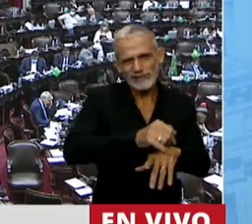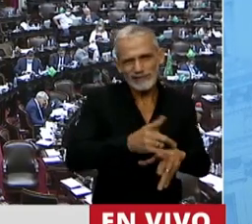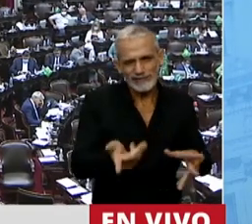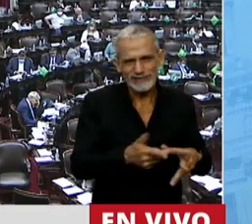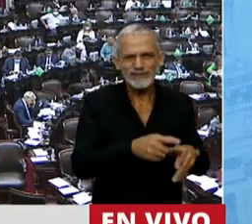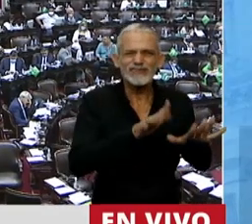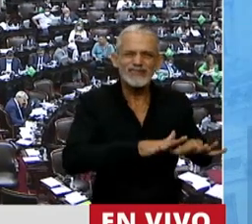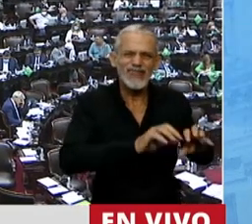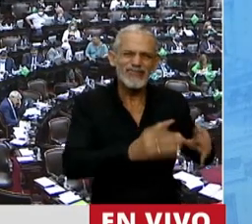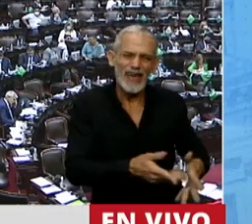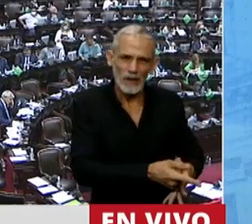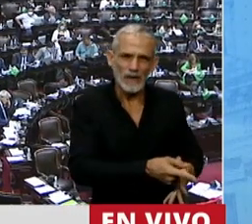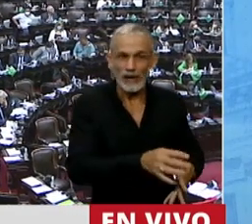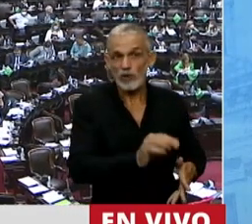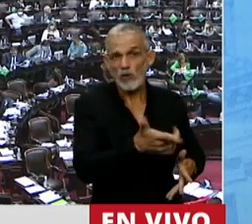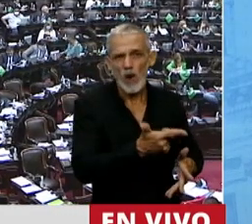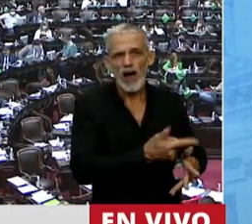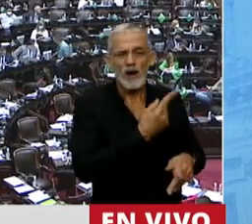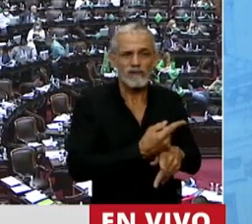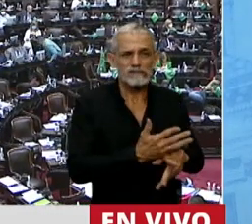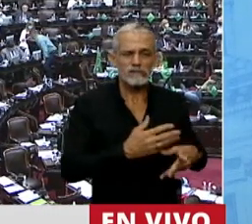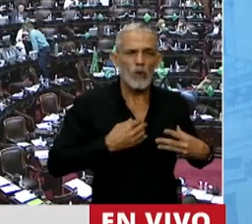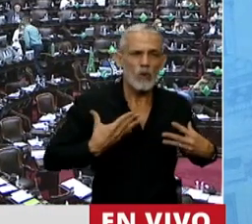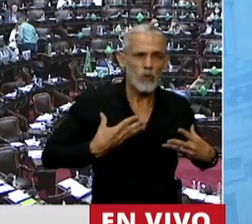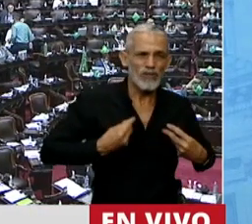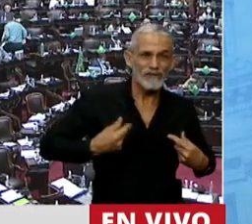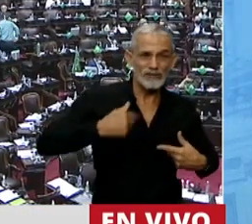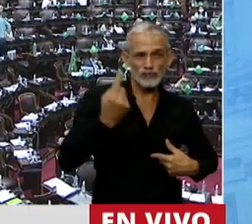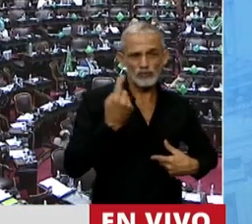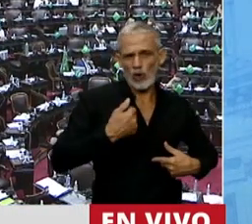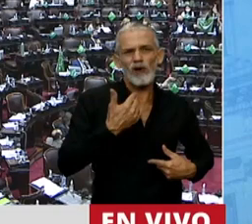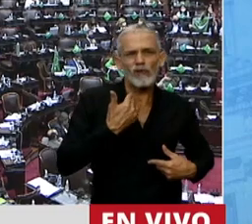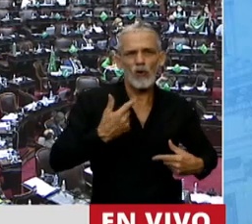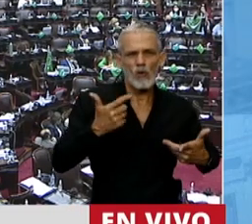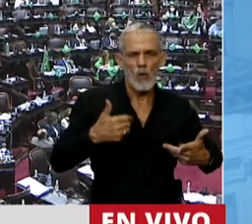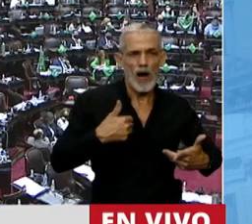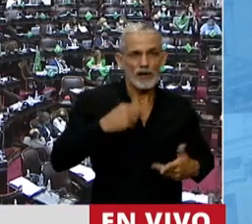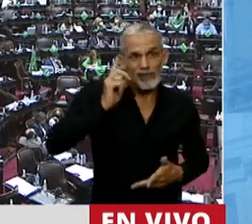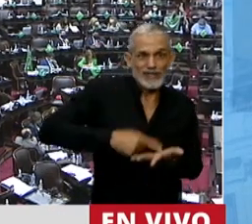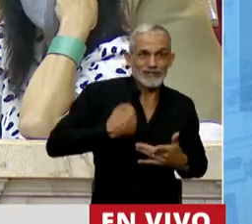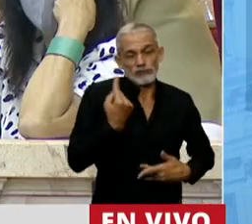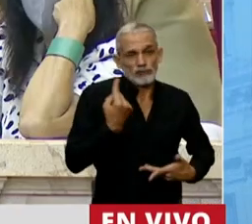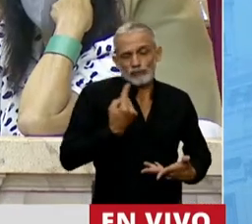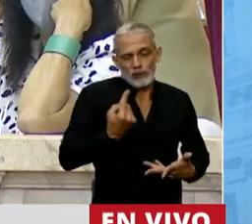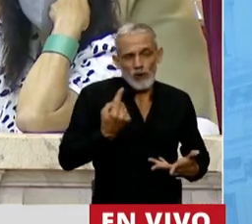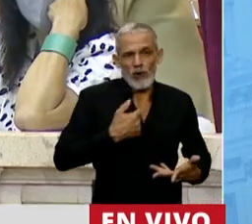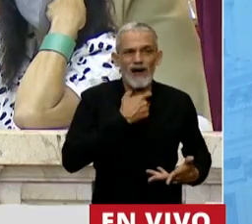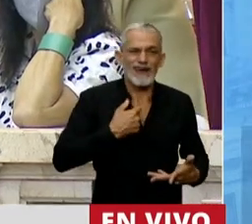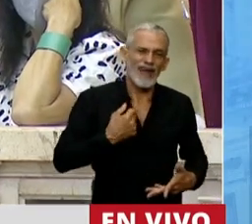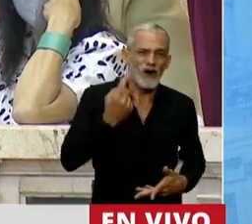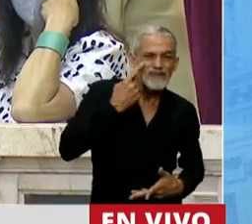los vulnerables, hacia los que no tienen la posibilidad de manifestarse, de decidir por sí mismos si quieren vivir